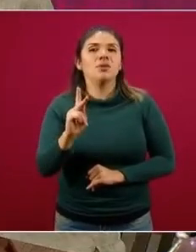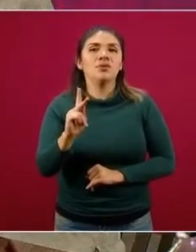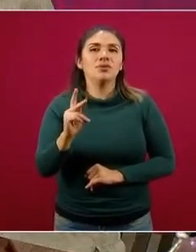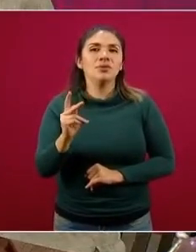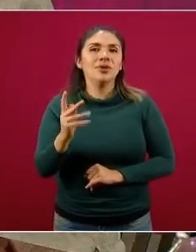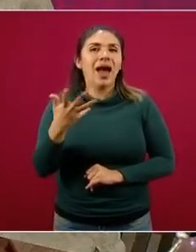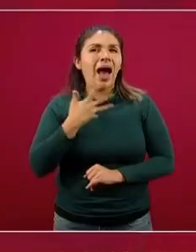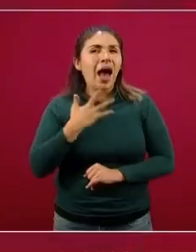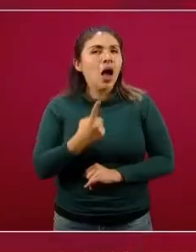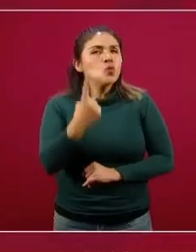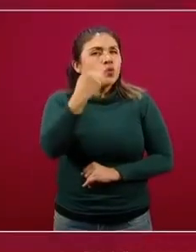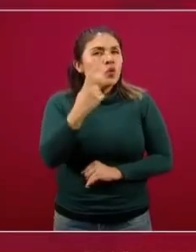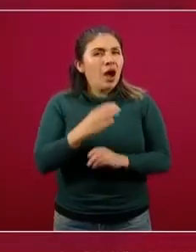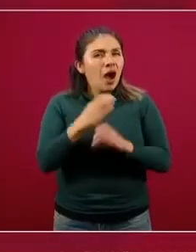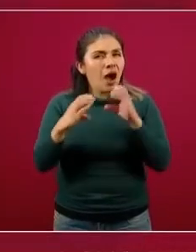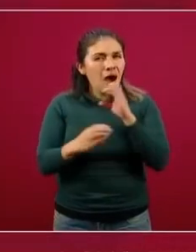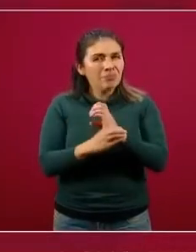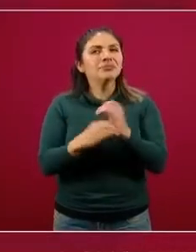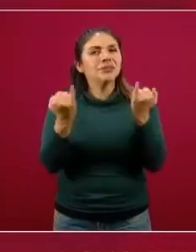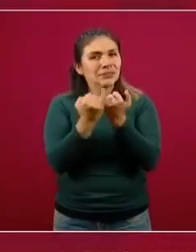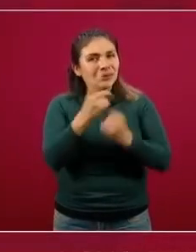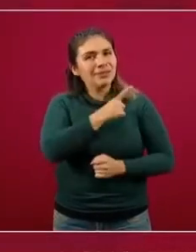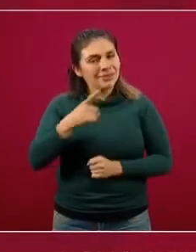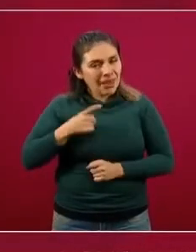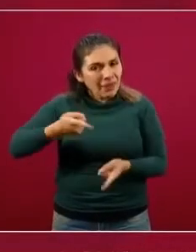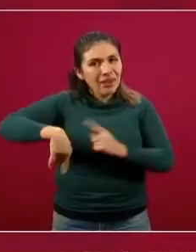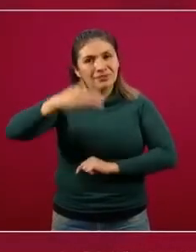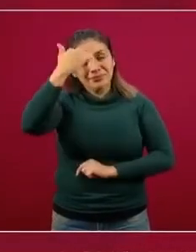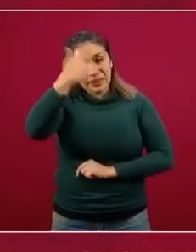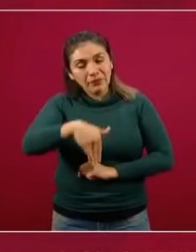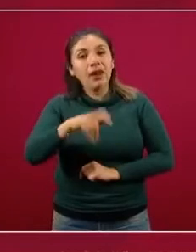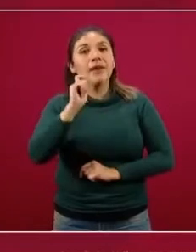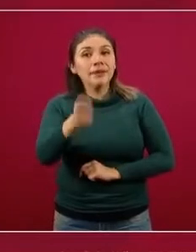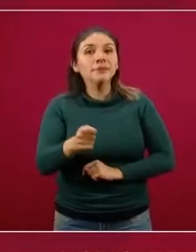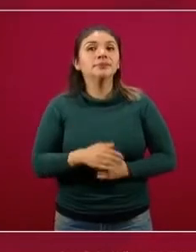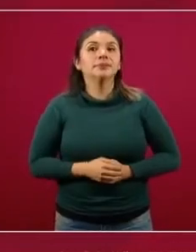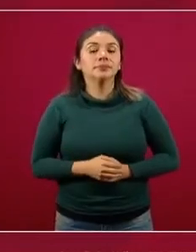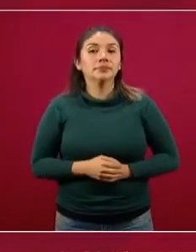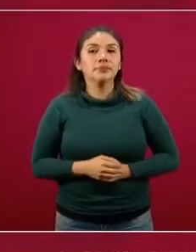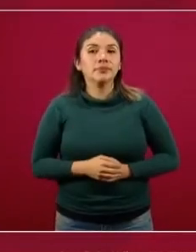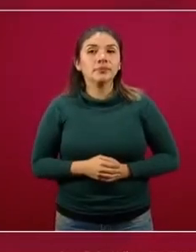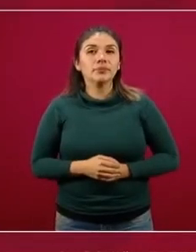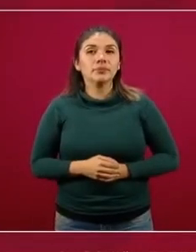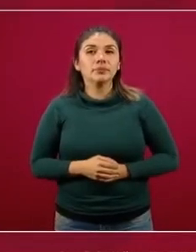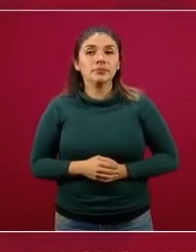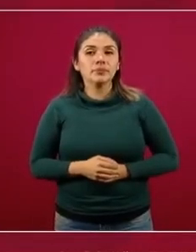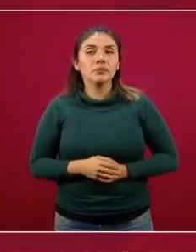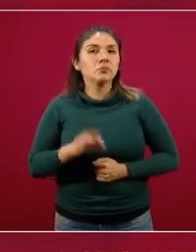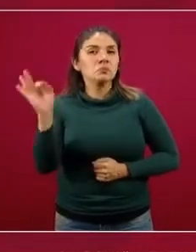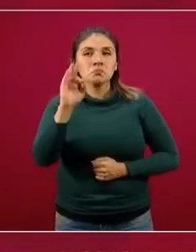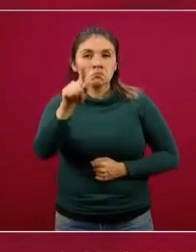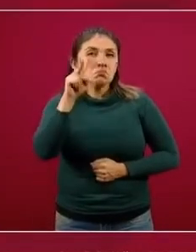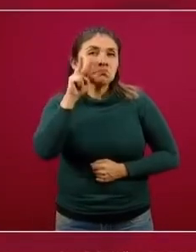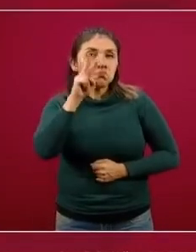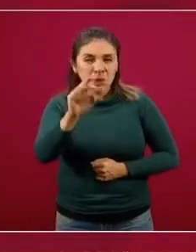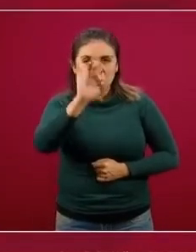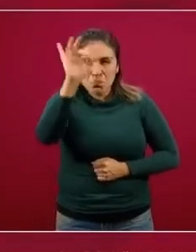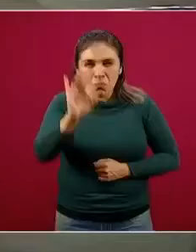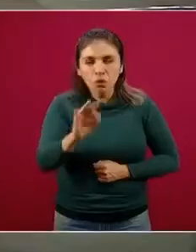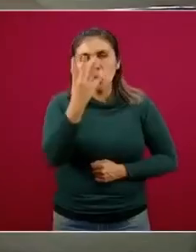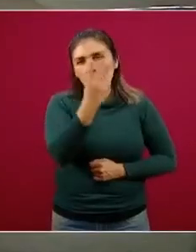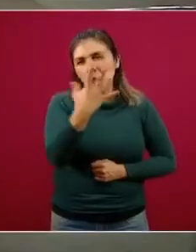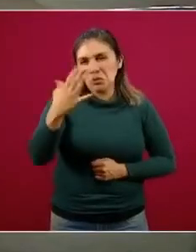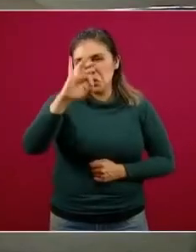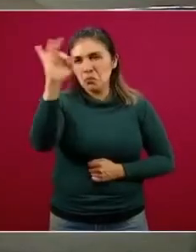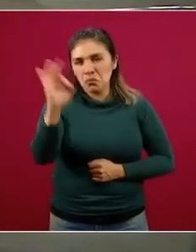un punto que tenemos también siempre que considerar, que es precisamente que si nos vamos sobre ese porcentaje, 4 o